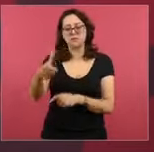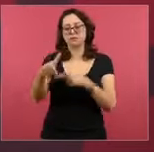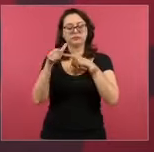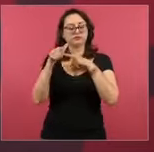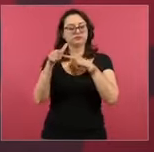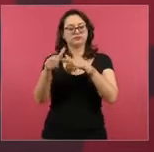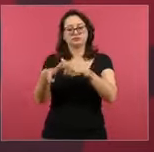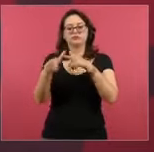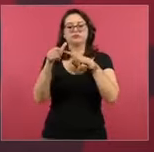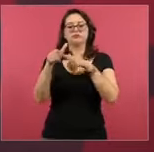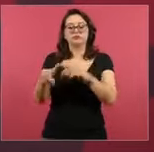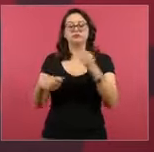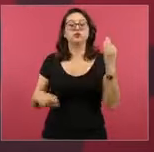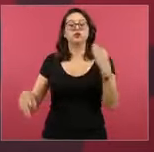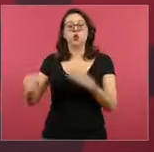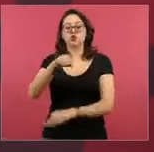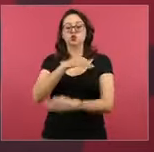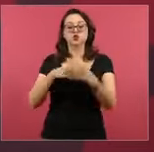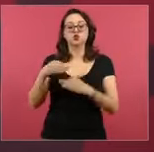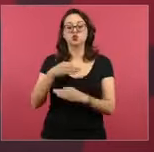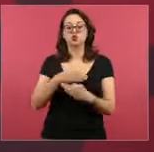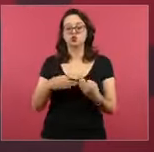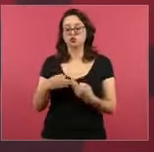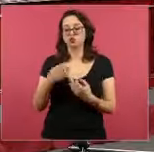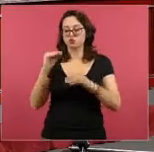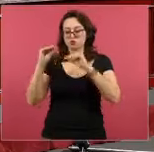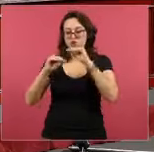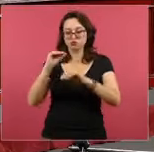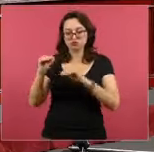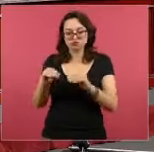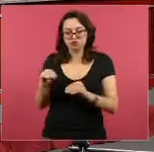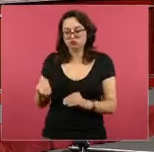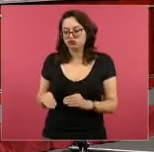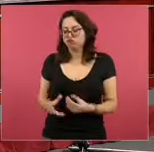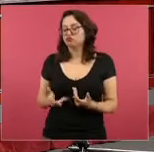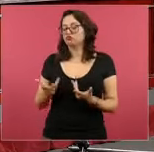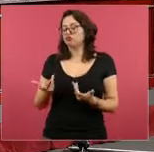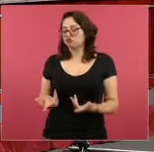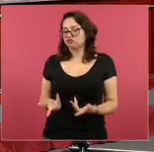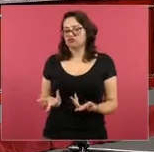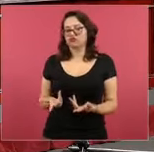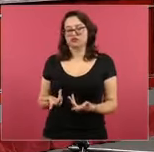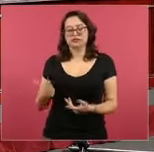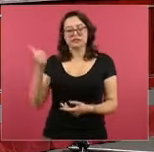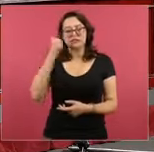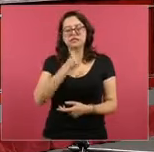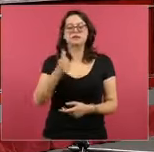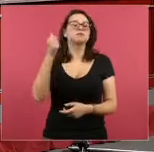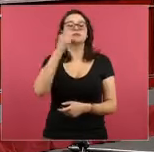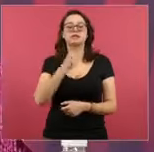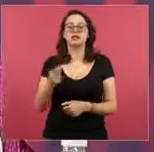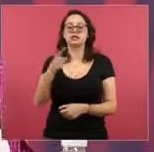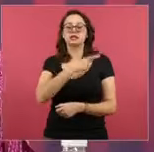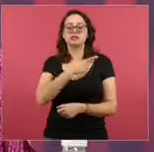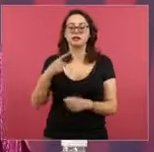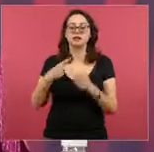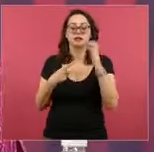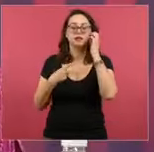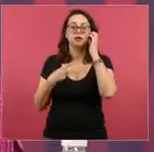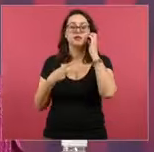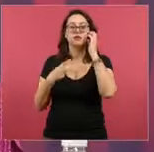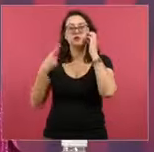que realizamos tiene que ver con una formación permanente, con estar permanentemente revisando